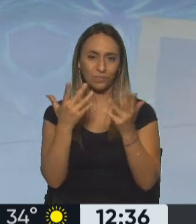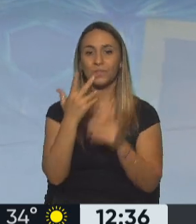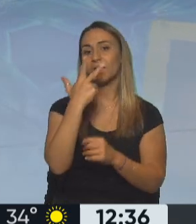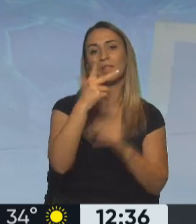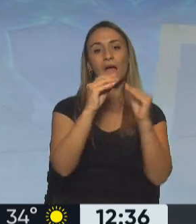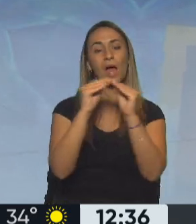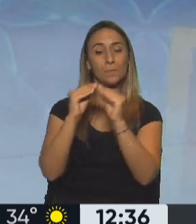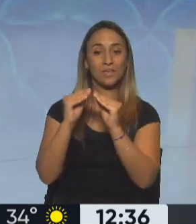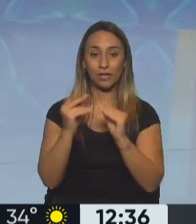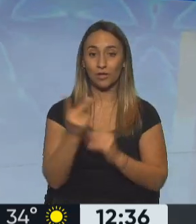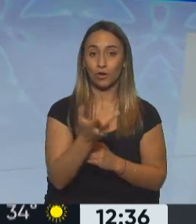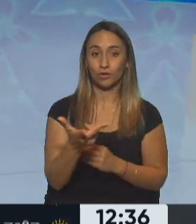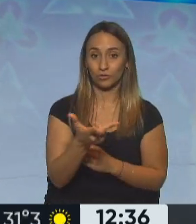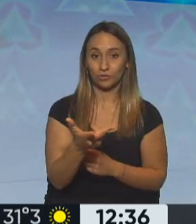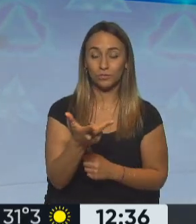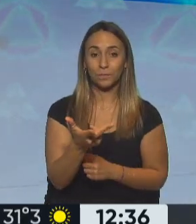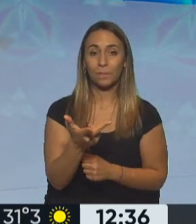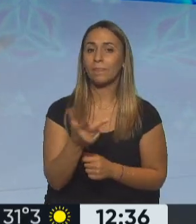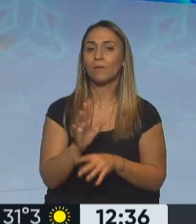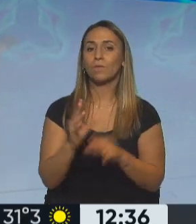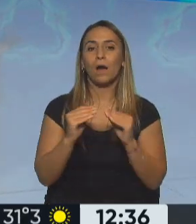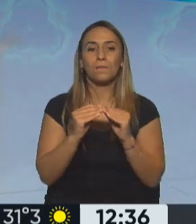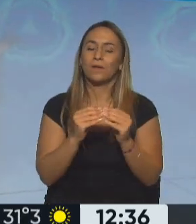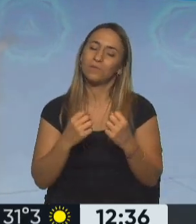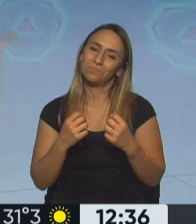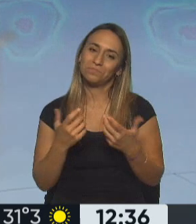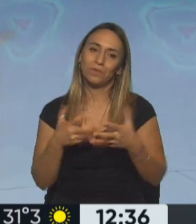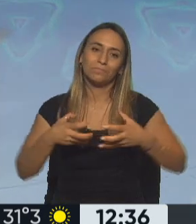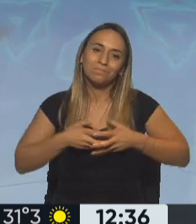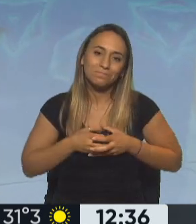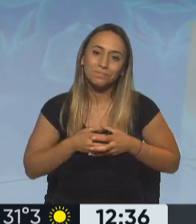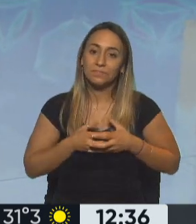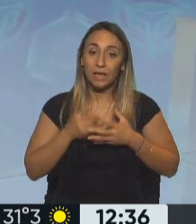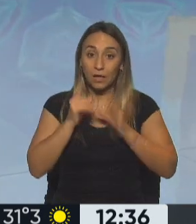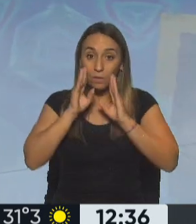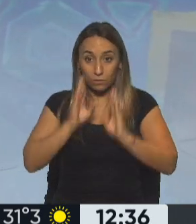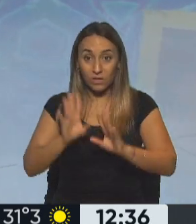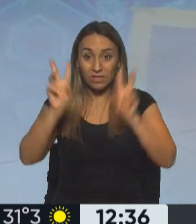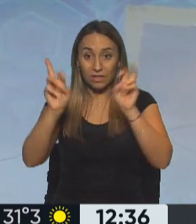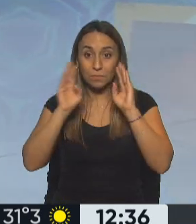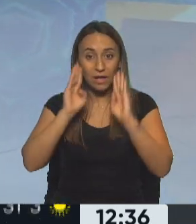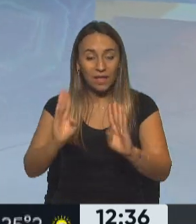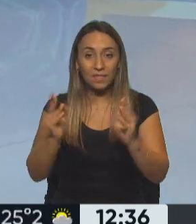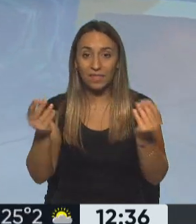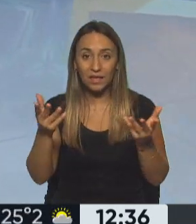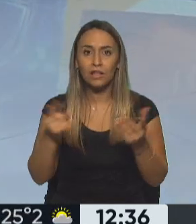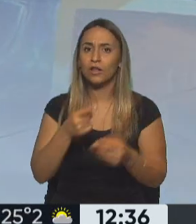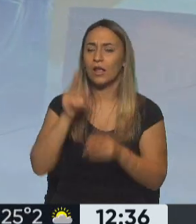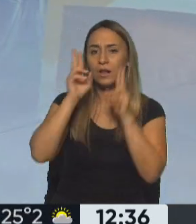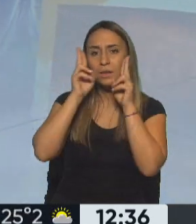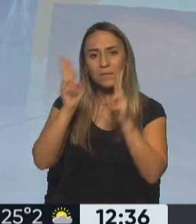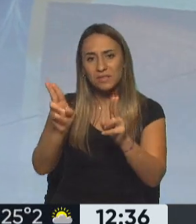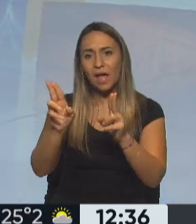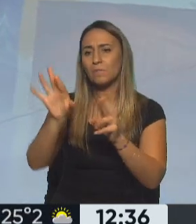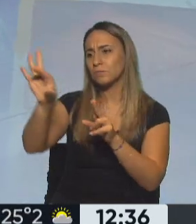de la amistad y el foco puesto en lo que conocemos a los otros, en lo que respetamos a